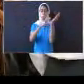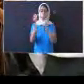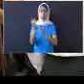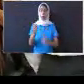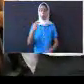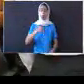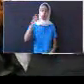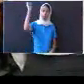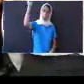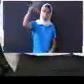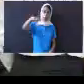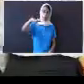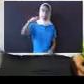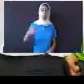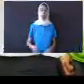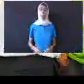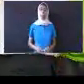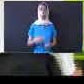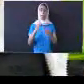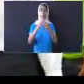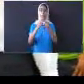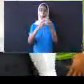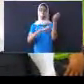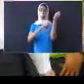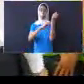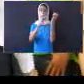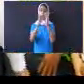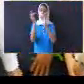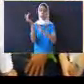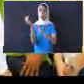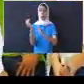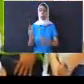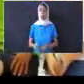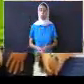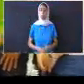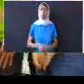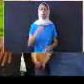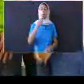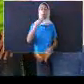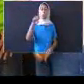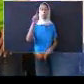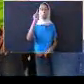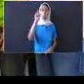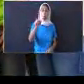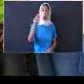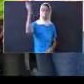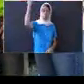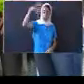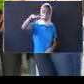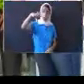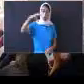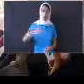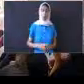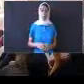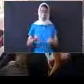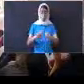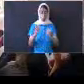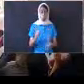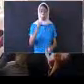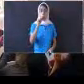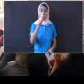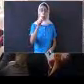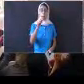Yo te bendigo. En el nombre poderoso de Jesús. Proclamo una bendición. Como una